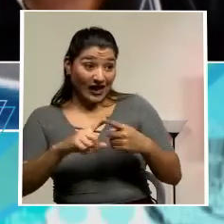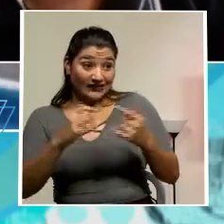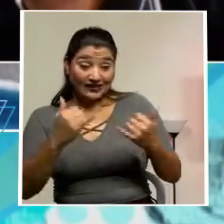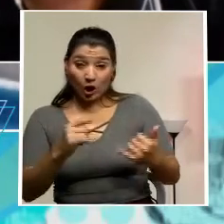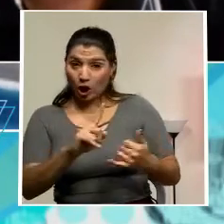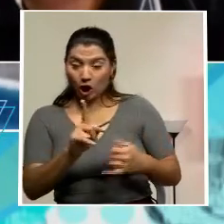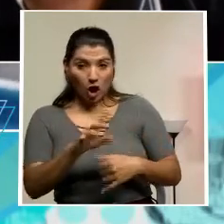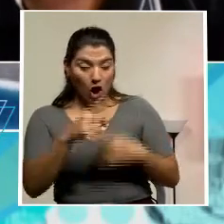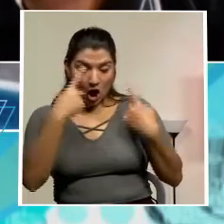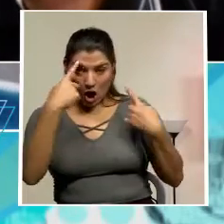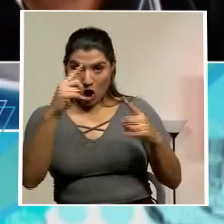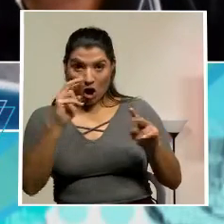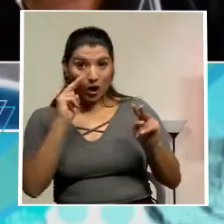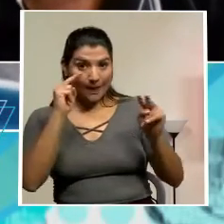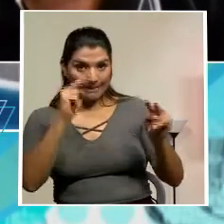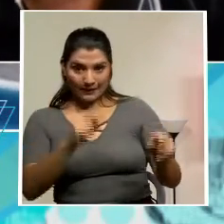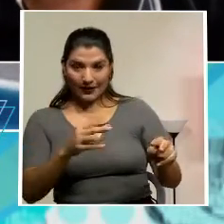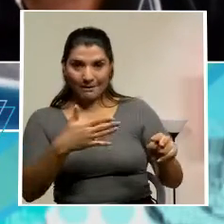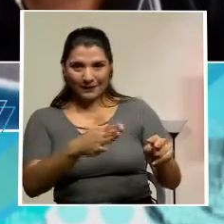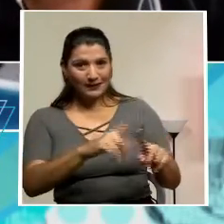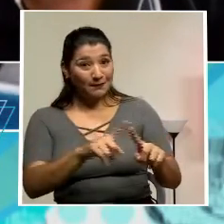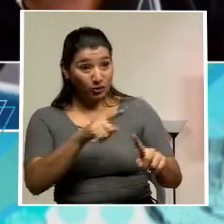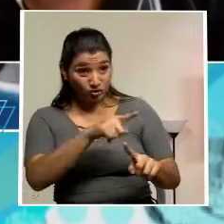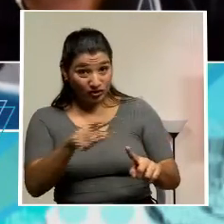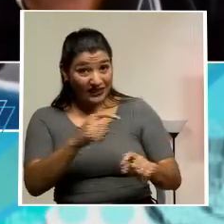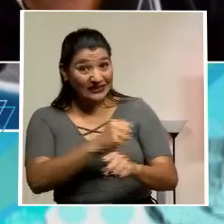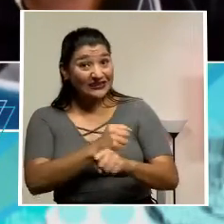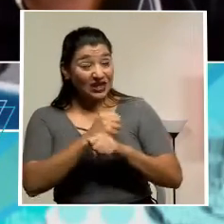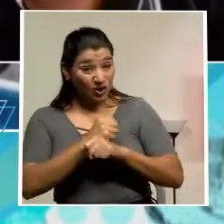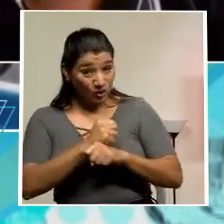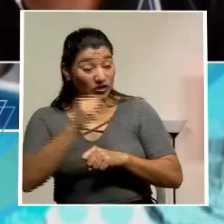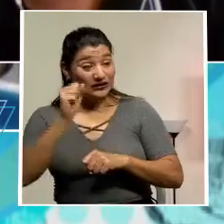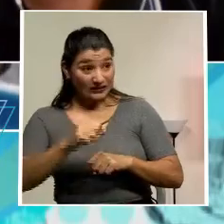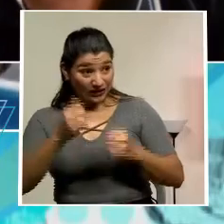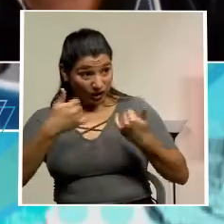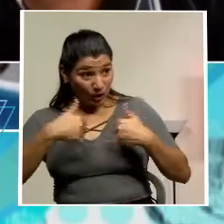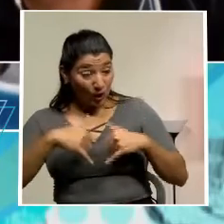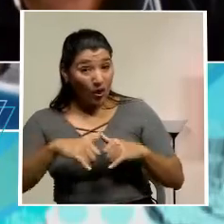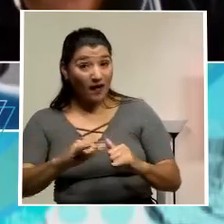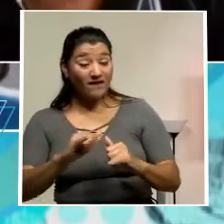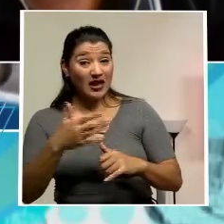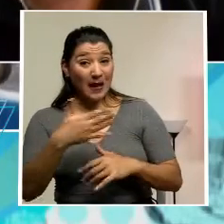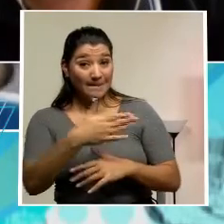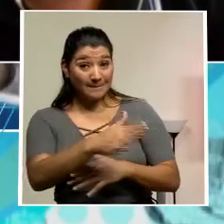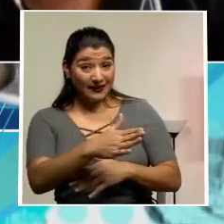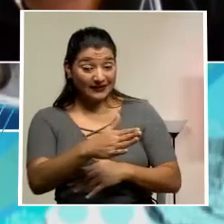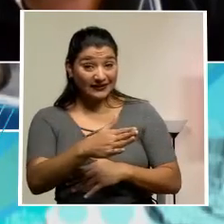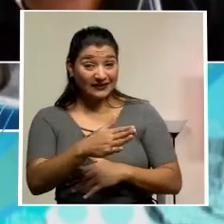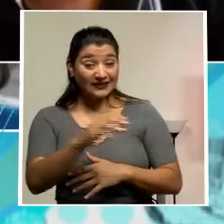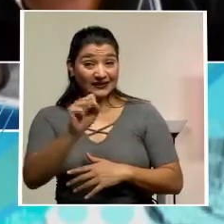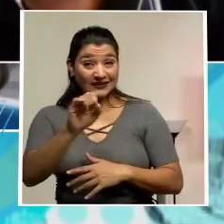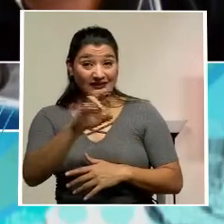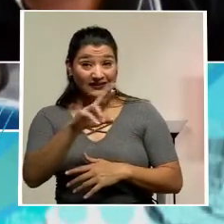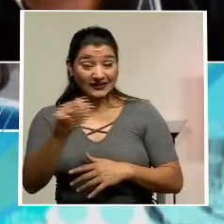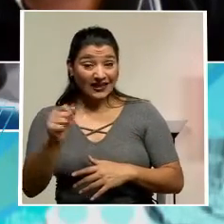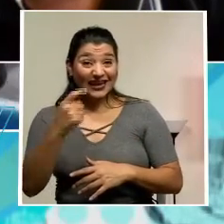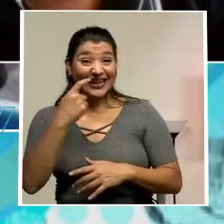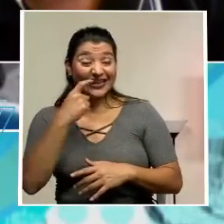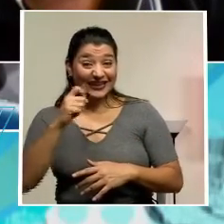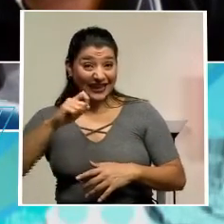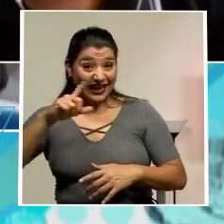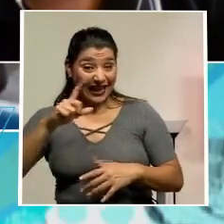ejemplar, sí pueden asegurar que hay peces sierra de dientes largos en el río San Juan.